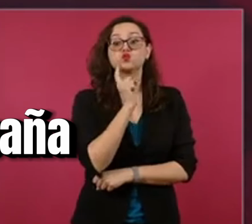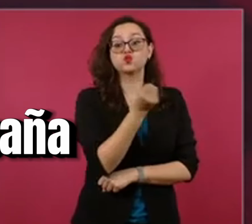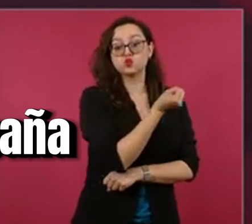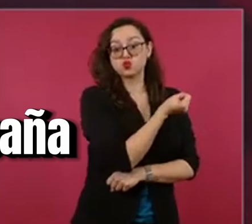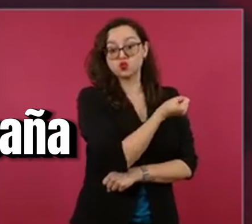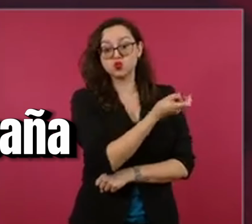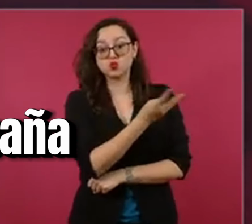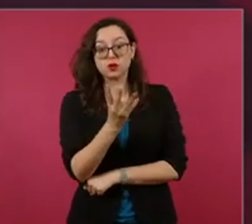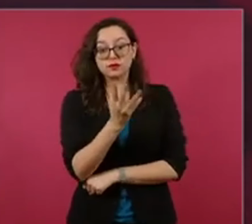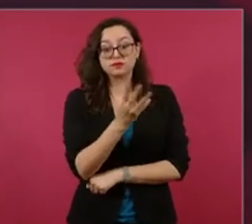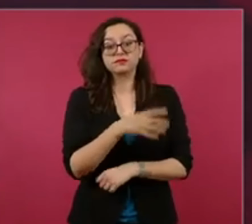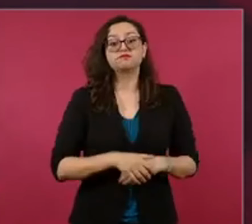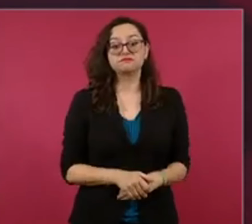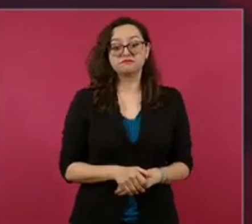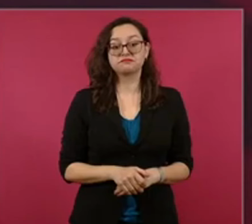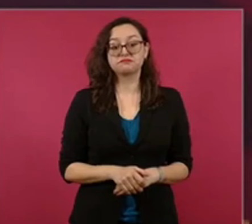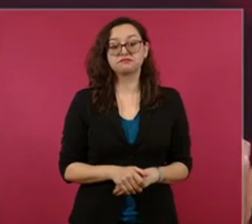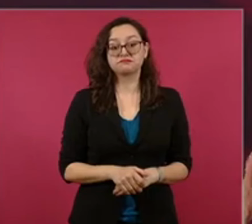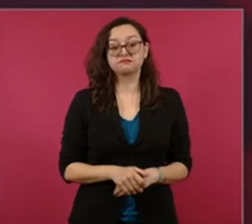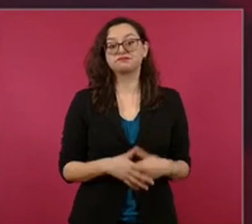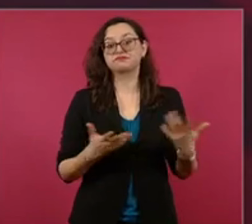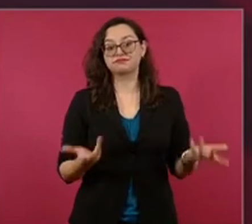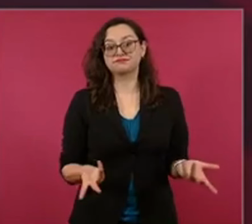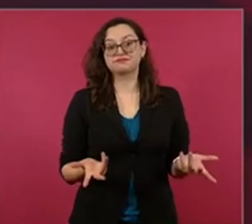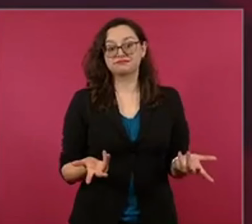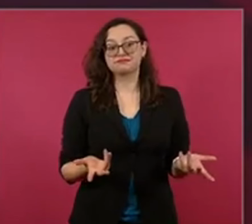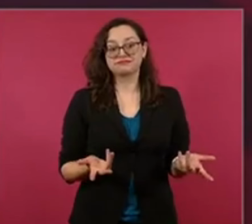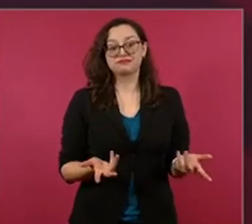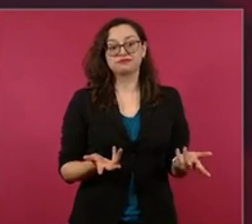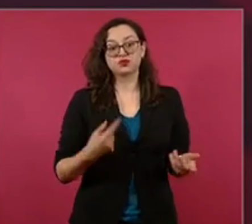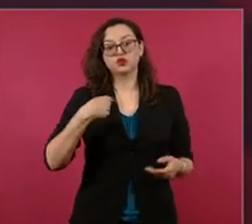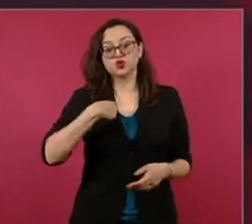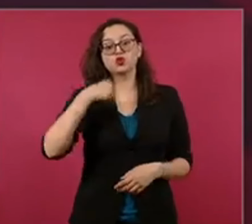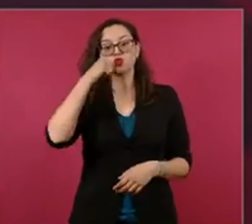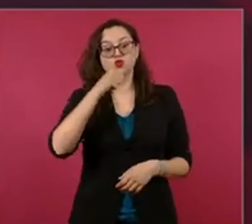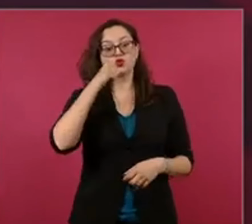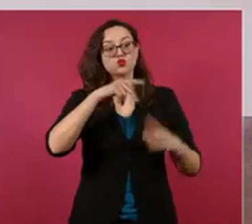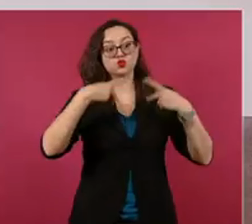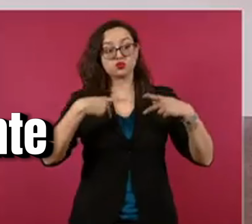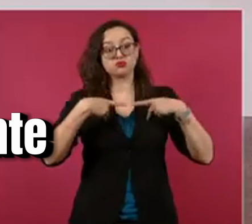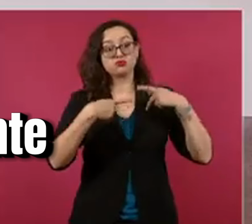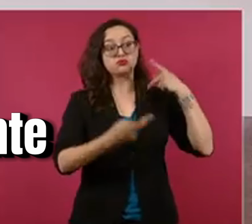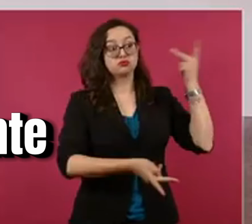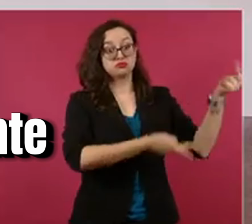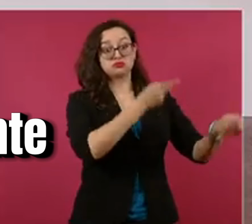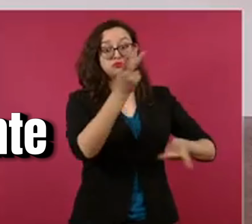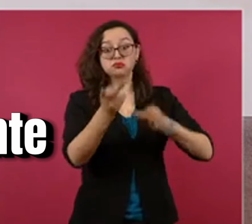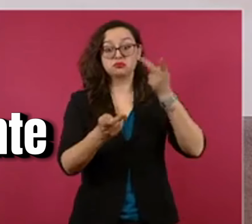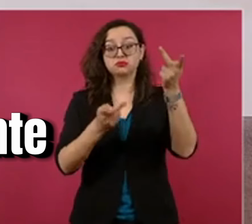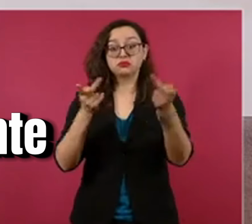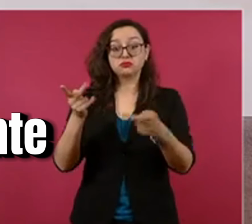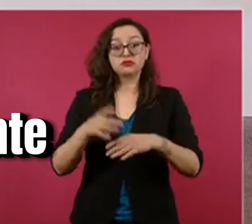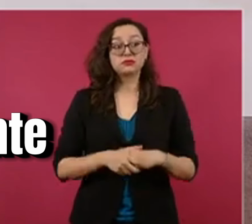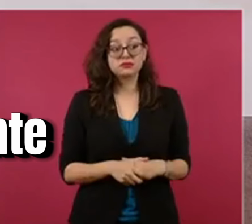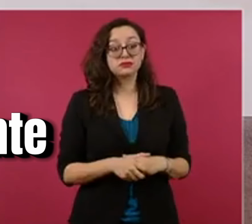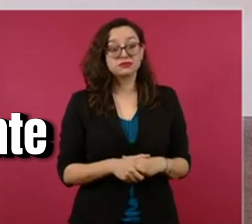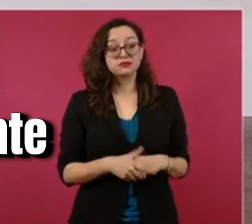Quienes me acompañaron en la campaña saben que preguntaba en las plazas públicas quiénes somos las